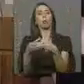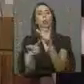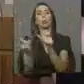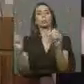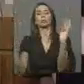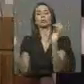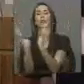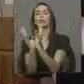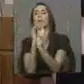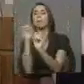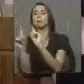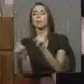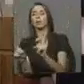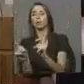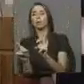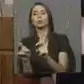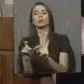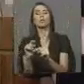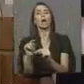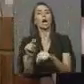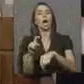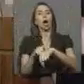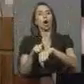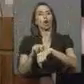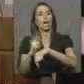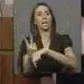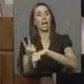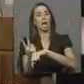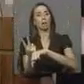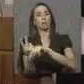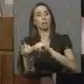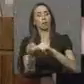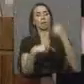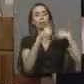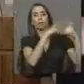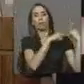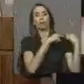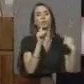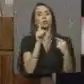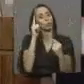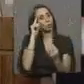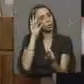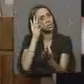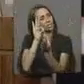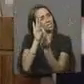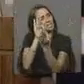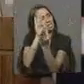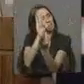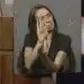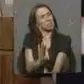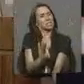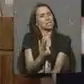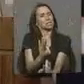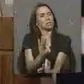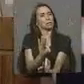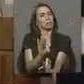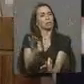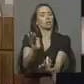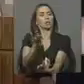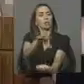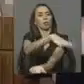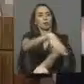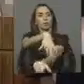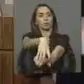retrotraer la decisión del cambio de hora, no se considera la especificidad que tiene el territorio, en